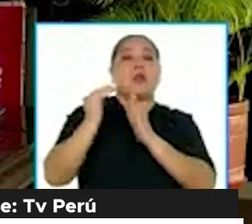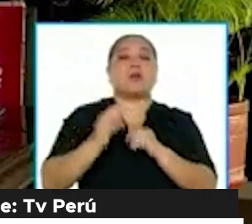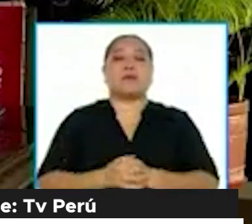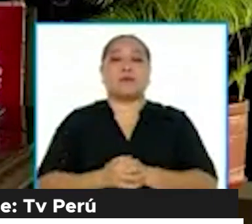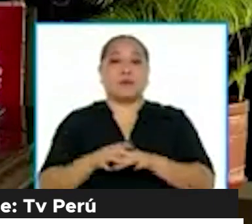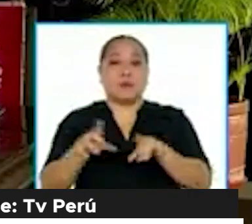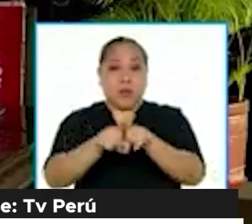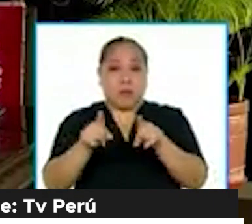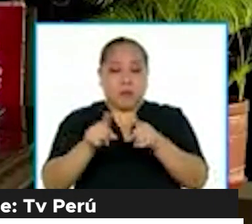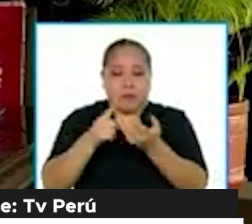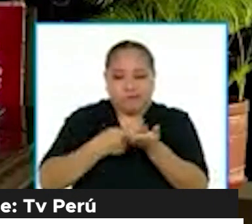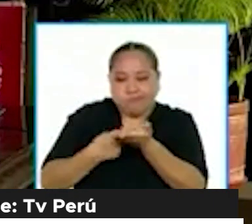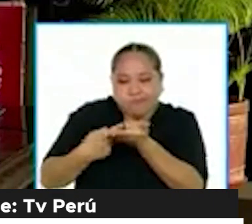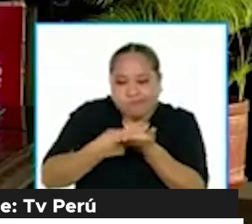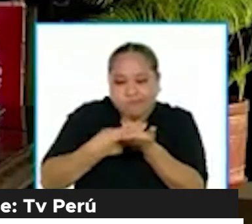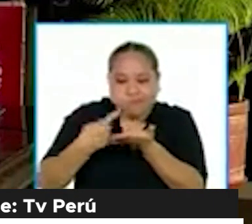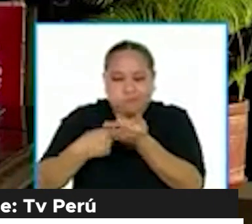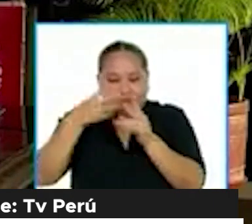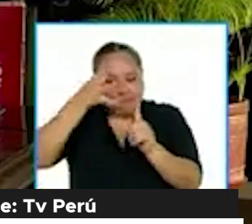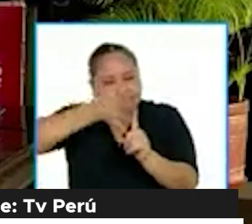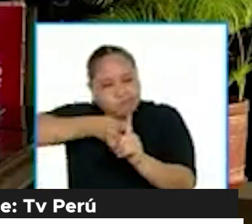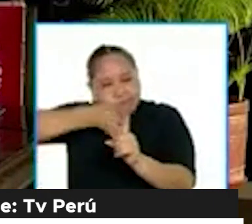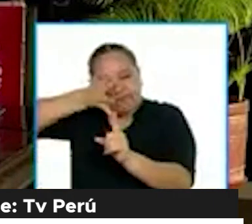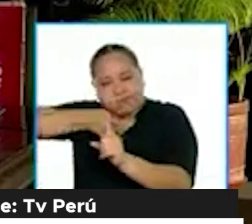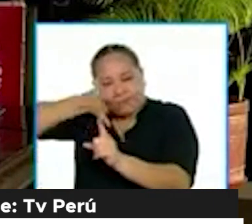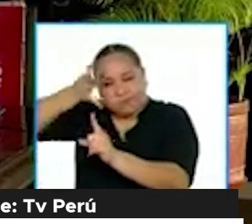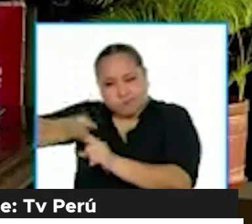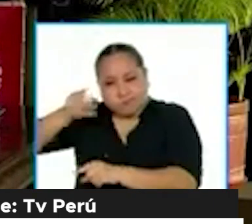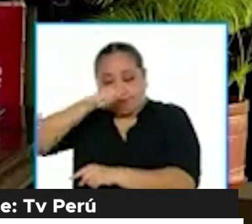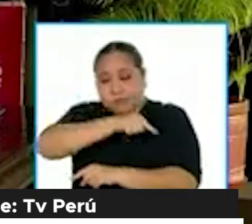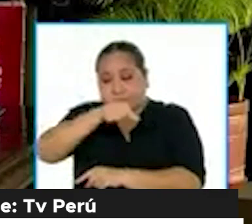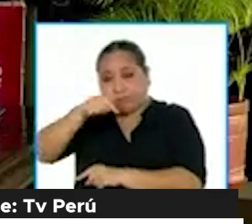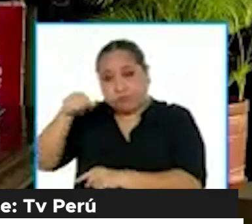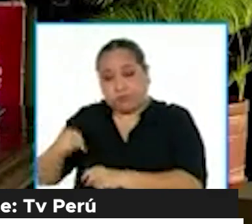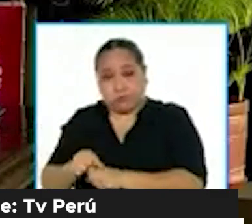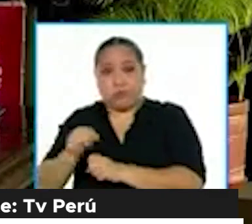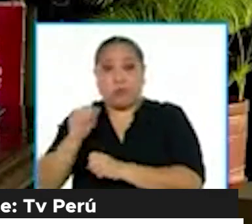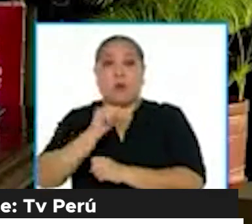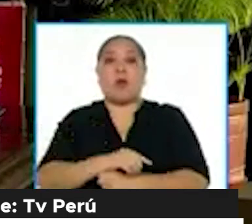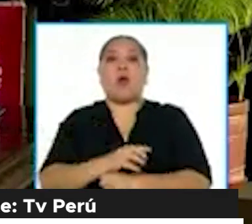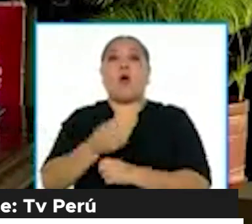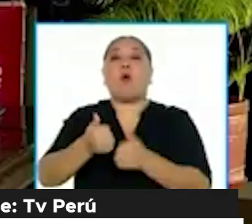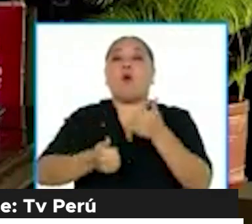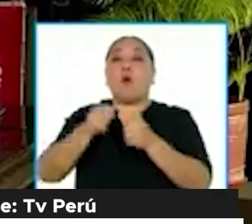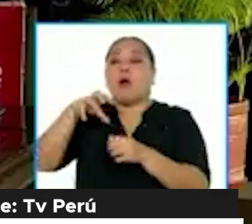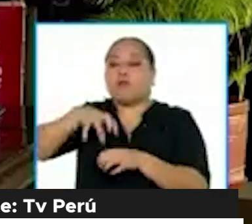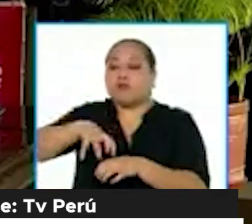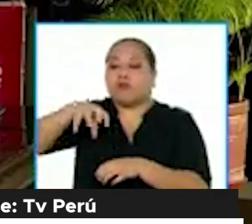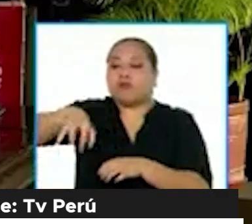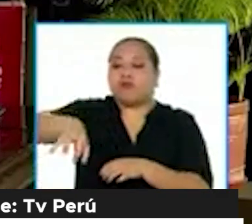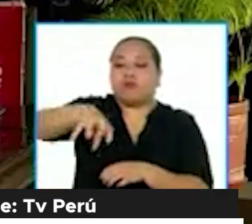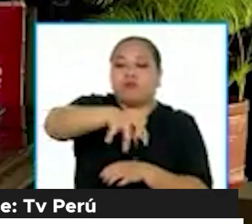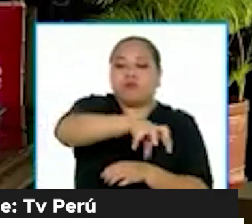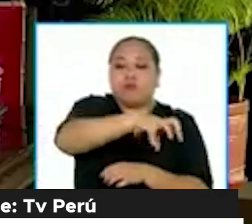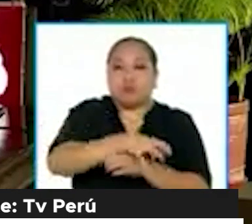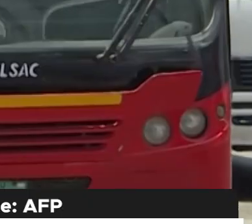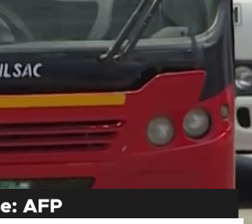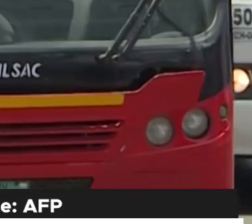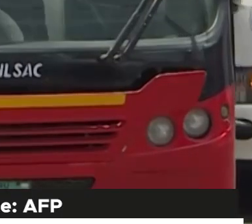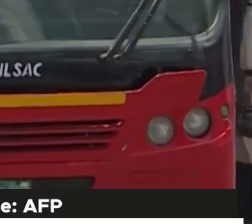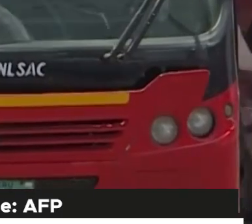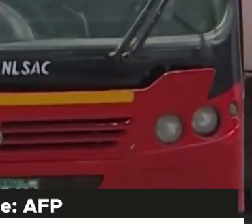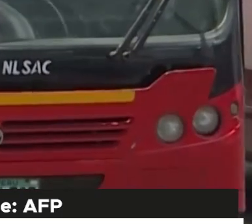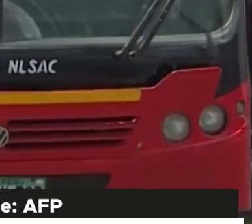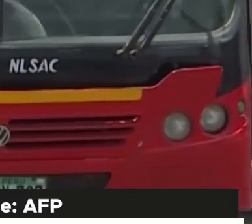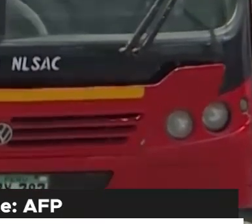hacer una evaluación en lo relativo a la focalización de estas medidas